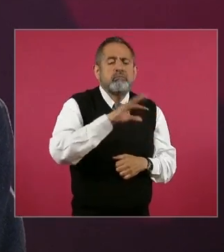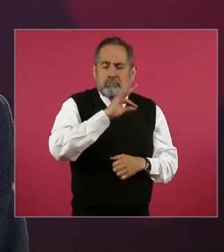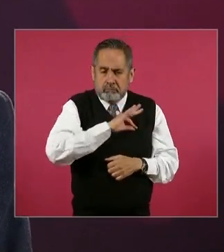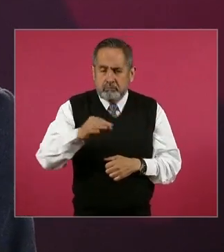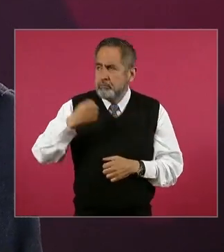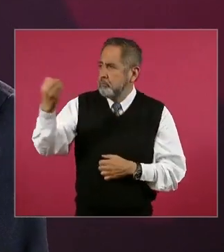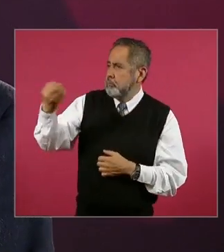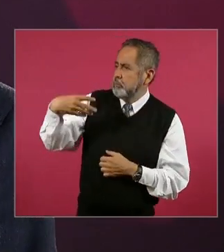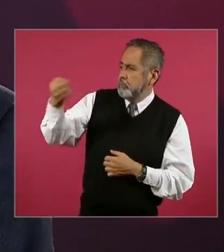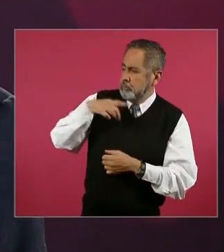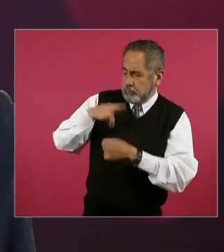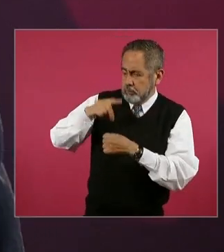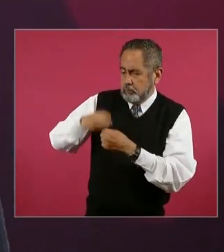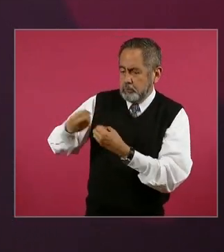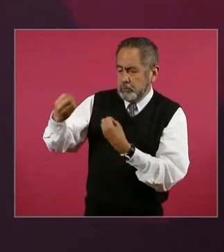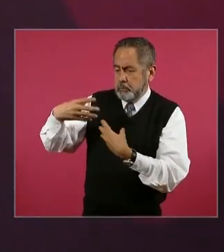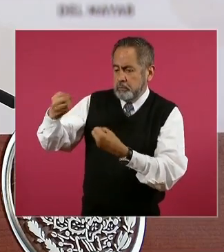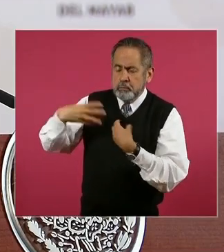recibir